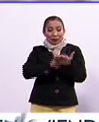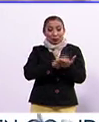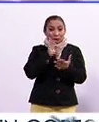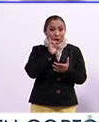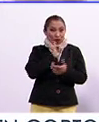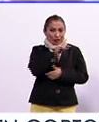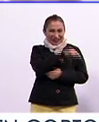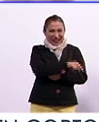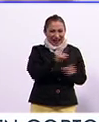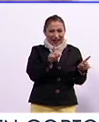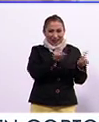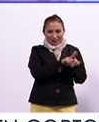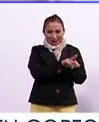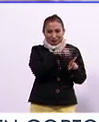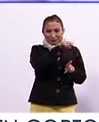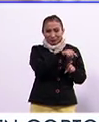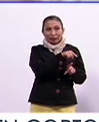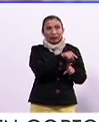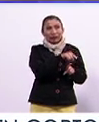esposa de